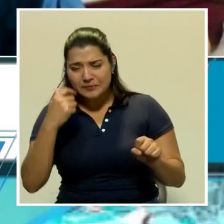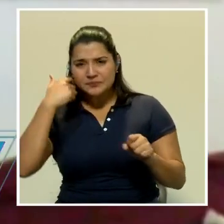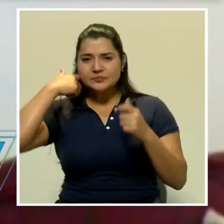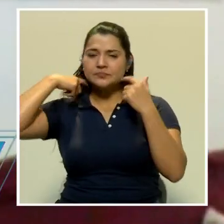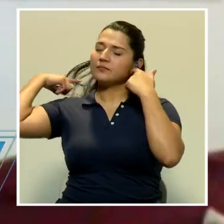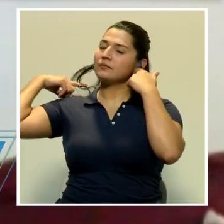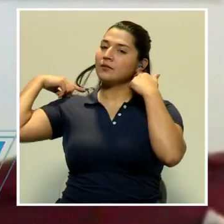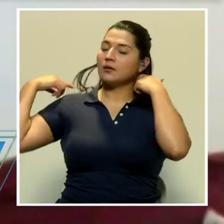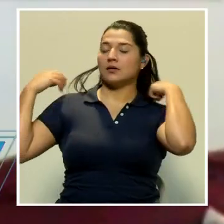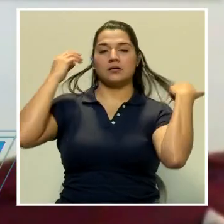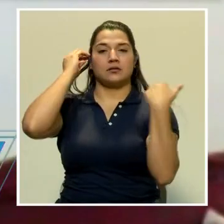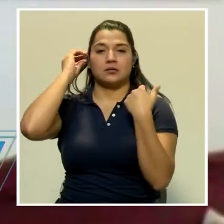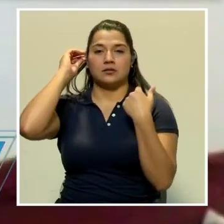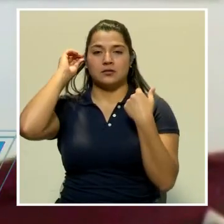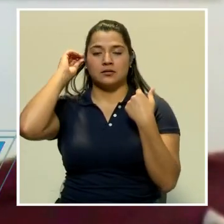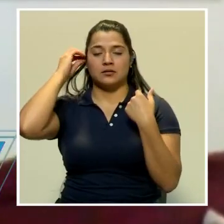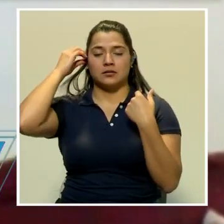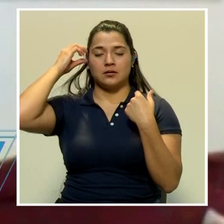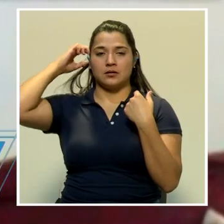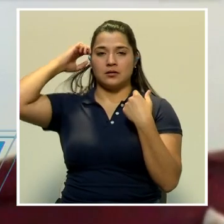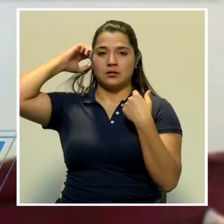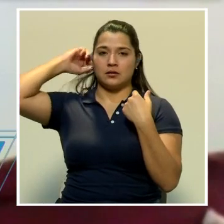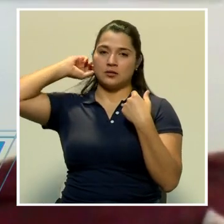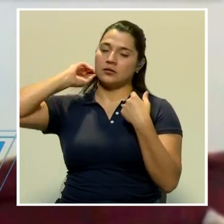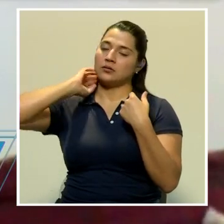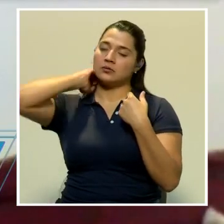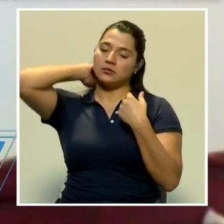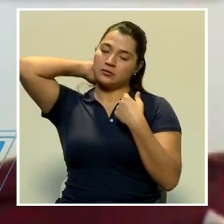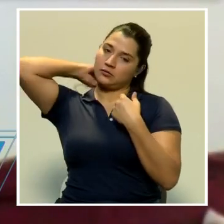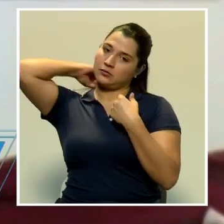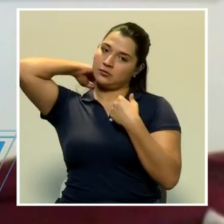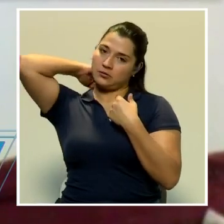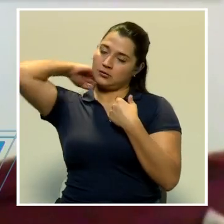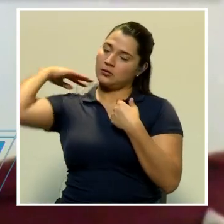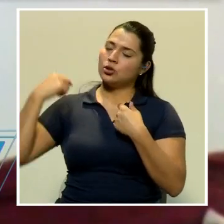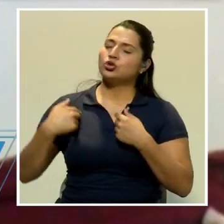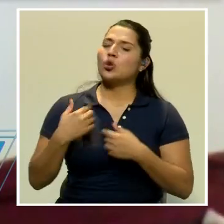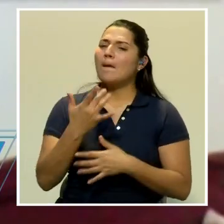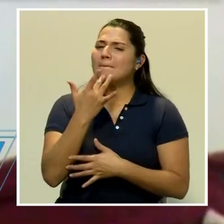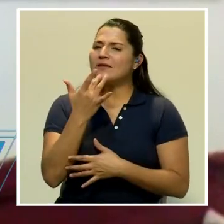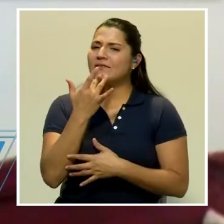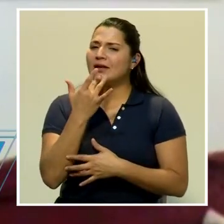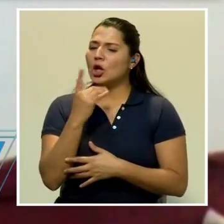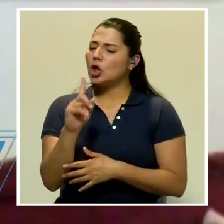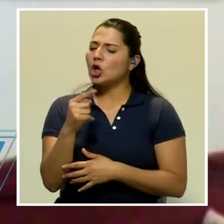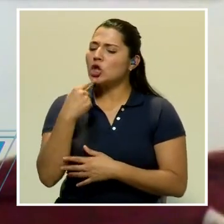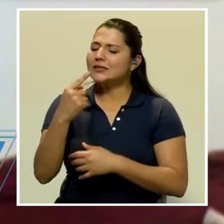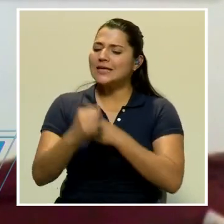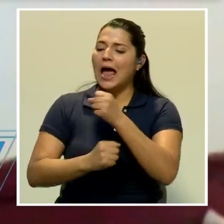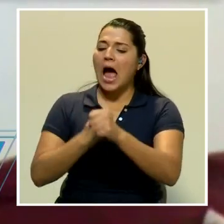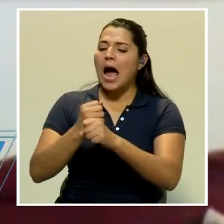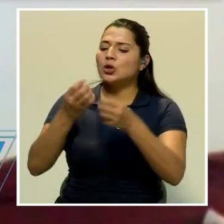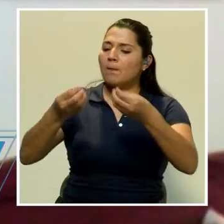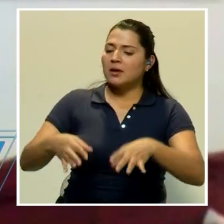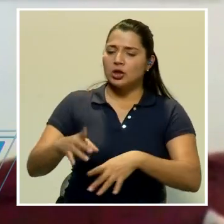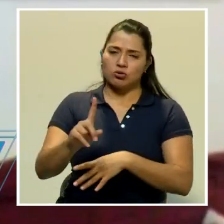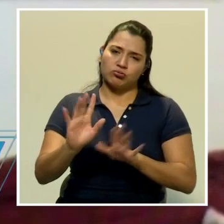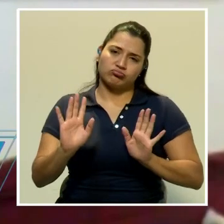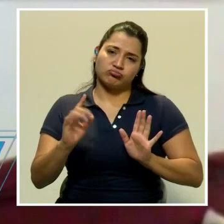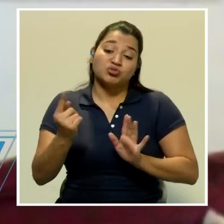Yo no quisiera hablar de año perdido, es un año particular en Costa Rica y en el mundo que nos tocaron otras